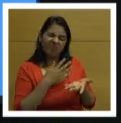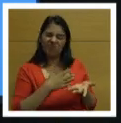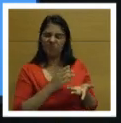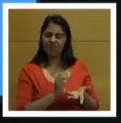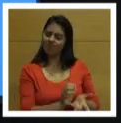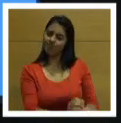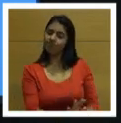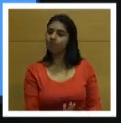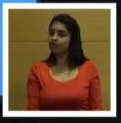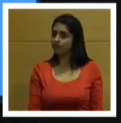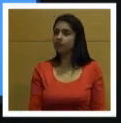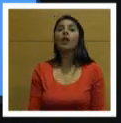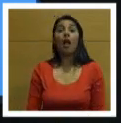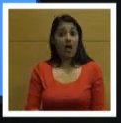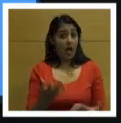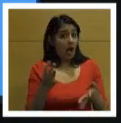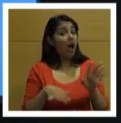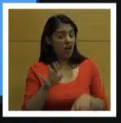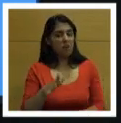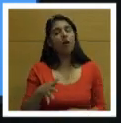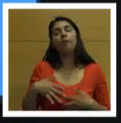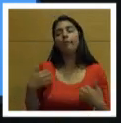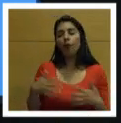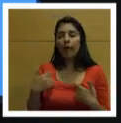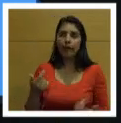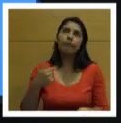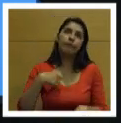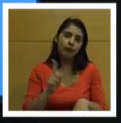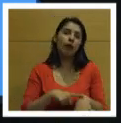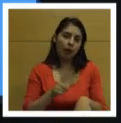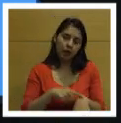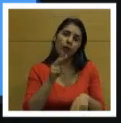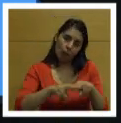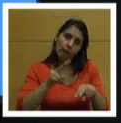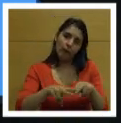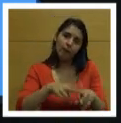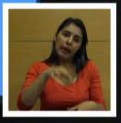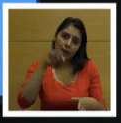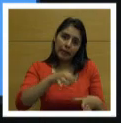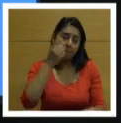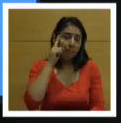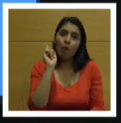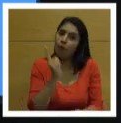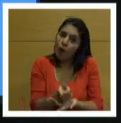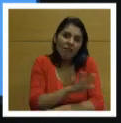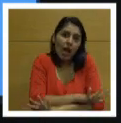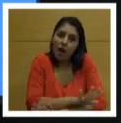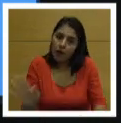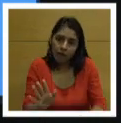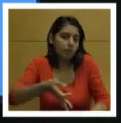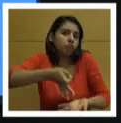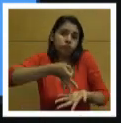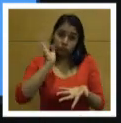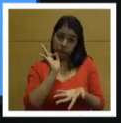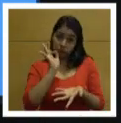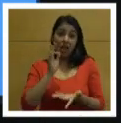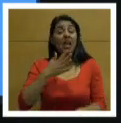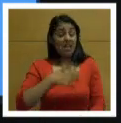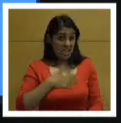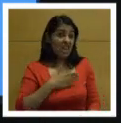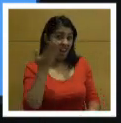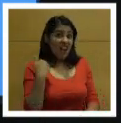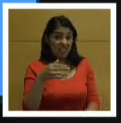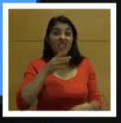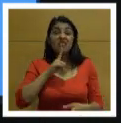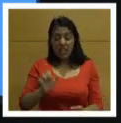té. Seguramente puede ser molesto ya que te has tomado el tiempo de hacer un té, pero no puedes obligar a nadie a tomarse el té. Querían té y ahora no